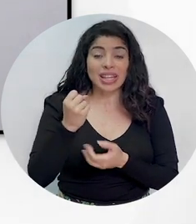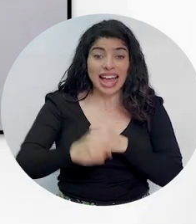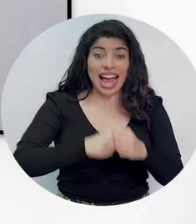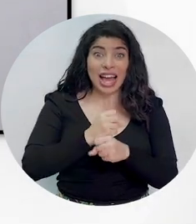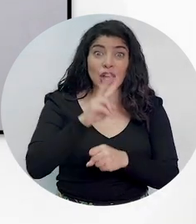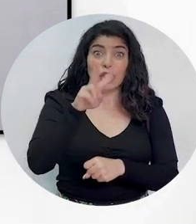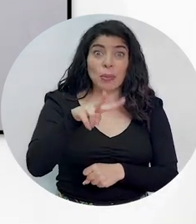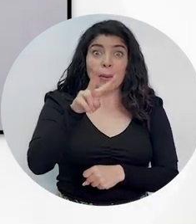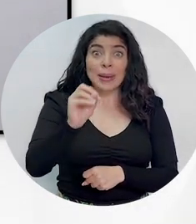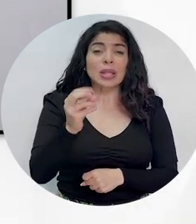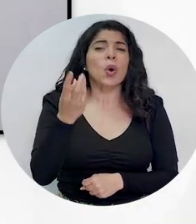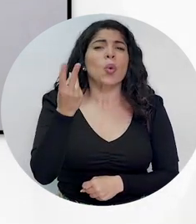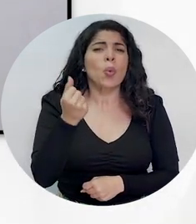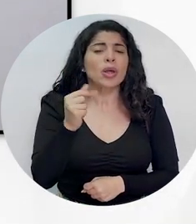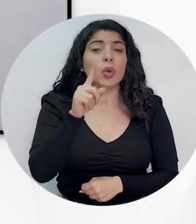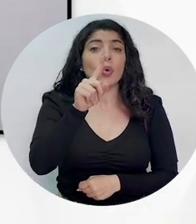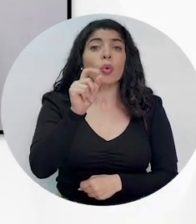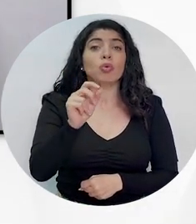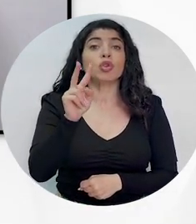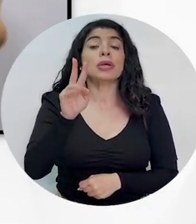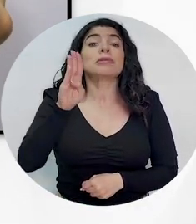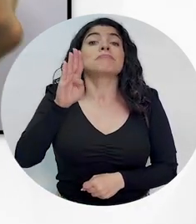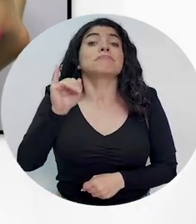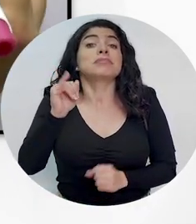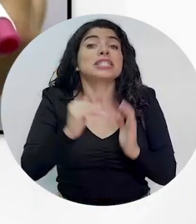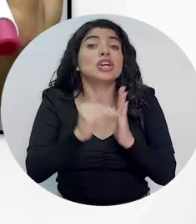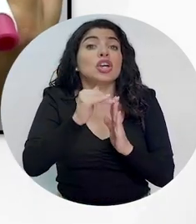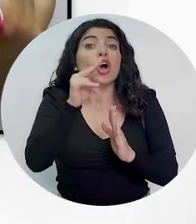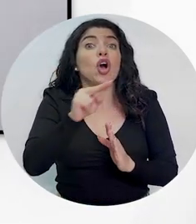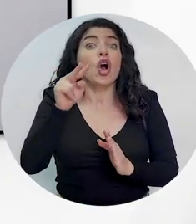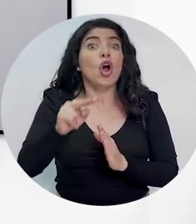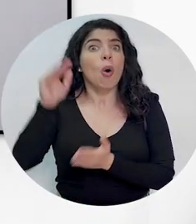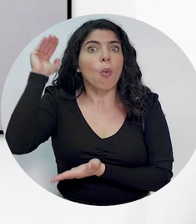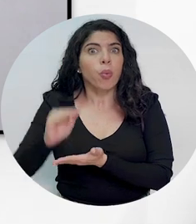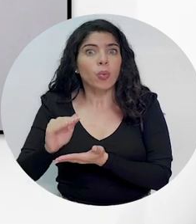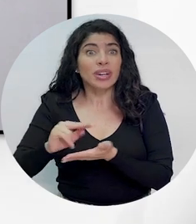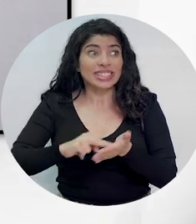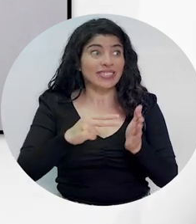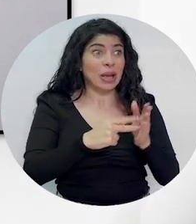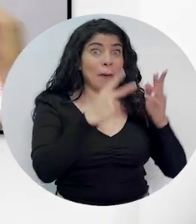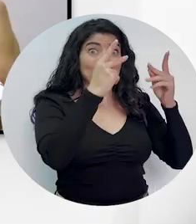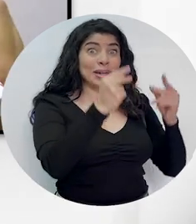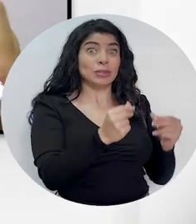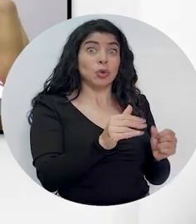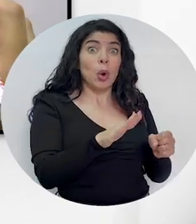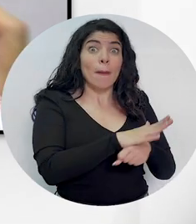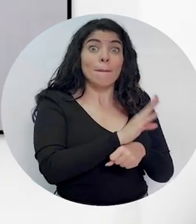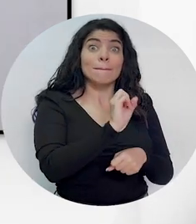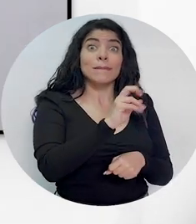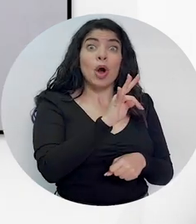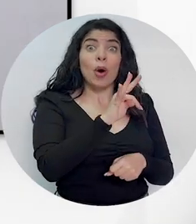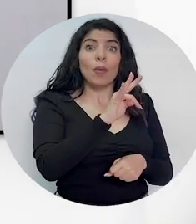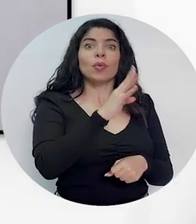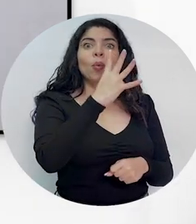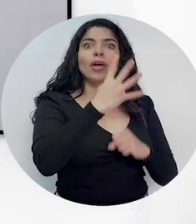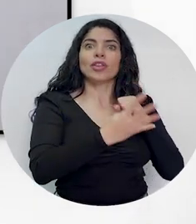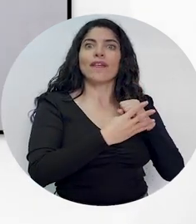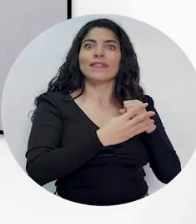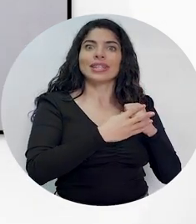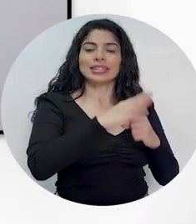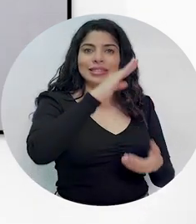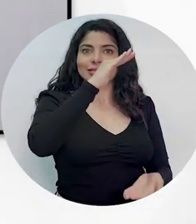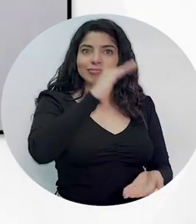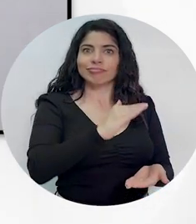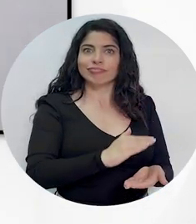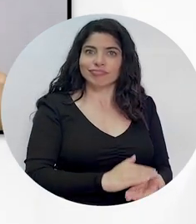En el 2020, los ingresos bajaron 1.2 billones de colones. Eso es 4 veces el presupuesto completo del MOP.